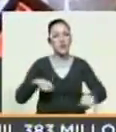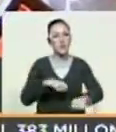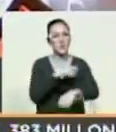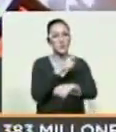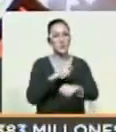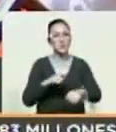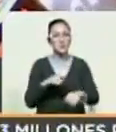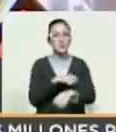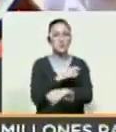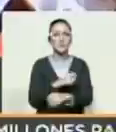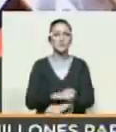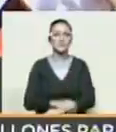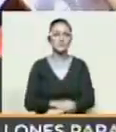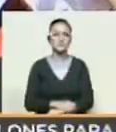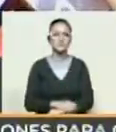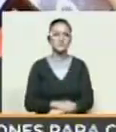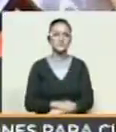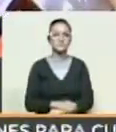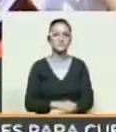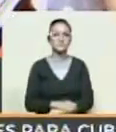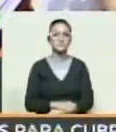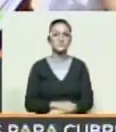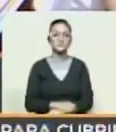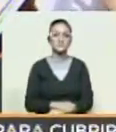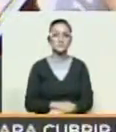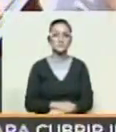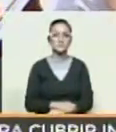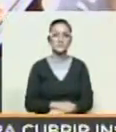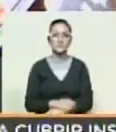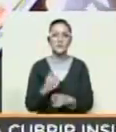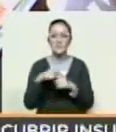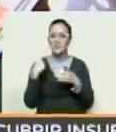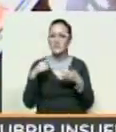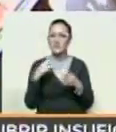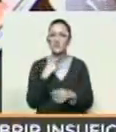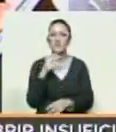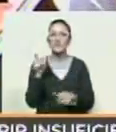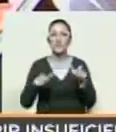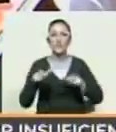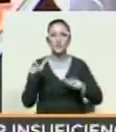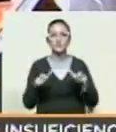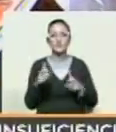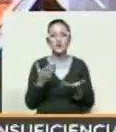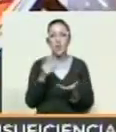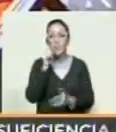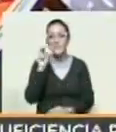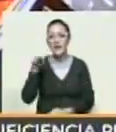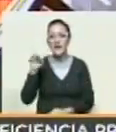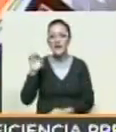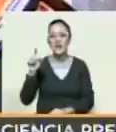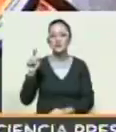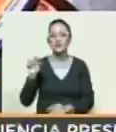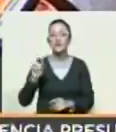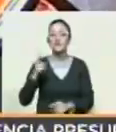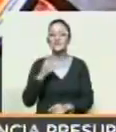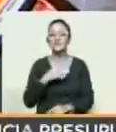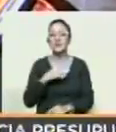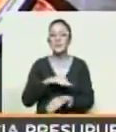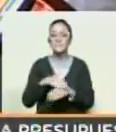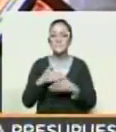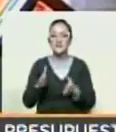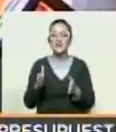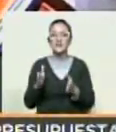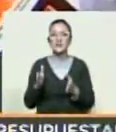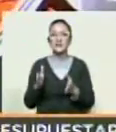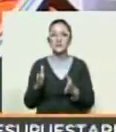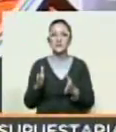Carota, Ñame y Tajá, y también, por supuesto, estamos acompañados de los diferentes voceros, el monseñor Nelson Torrealba, el viceministro de Cultura Ali Alejandro I y